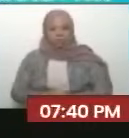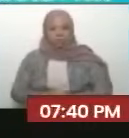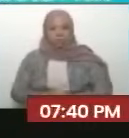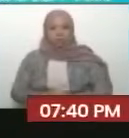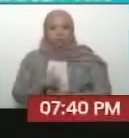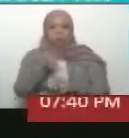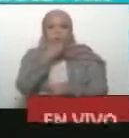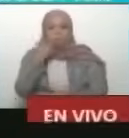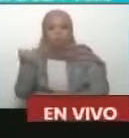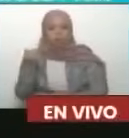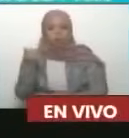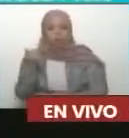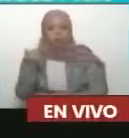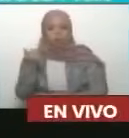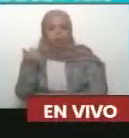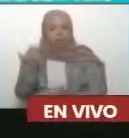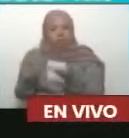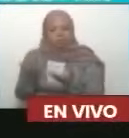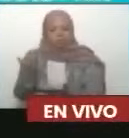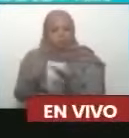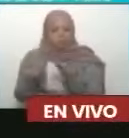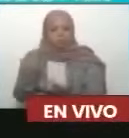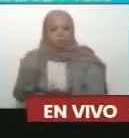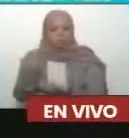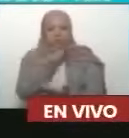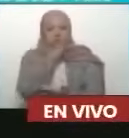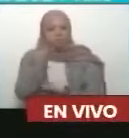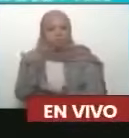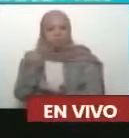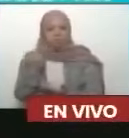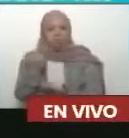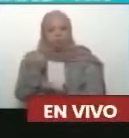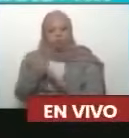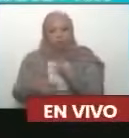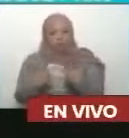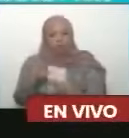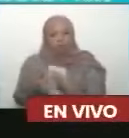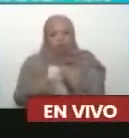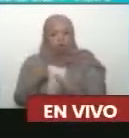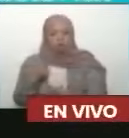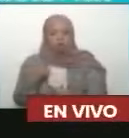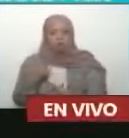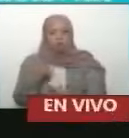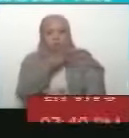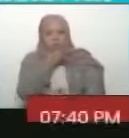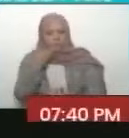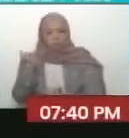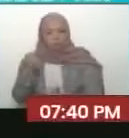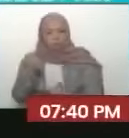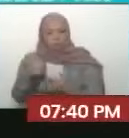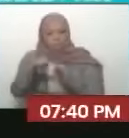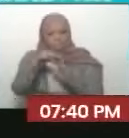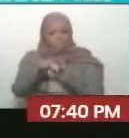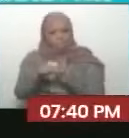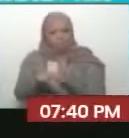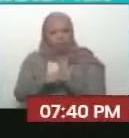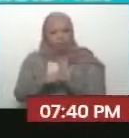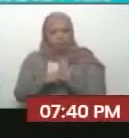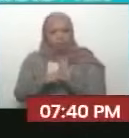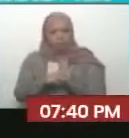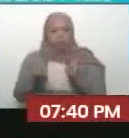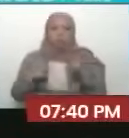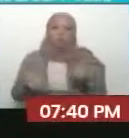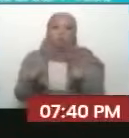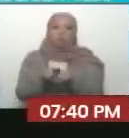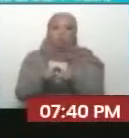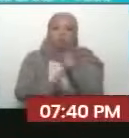Idear las mejores estrategias y las mejores tácticas, los mejores métodos para uno